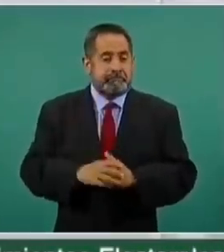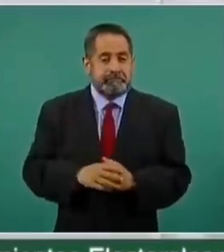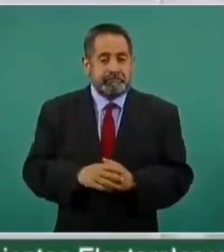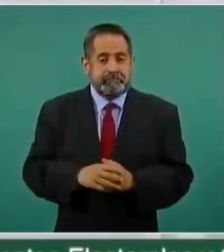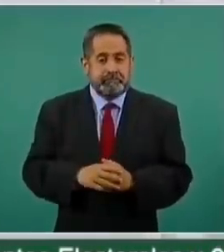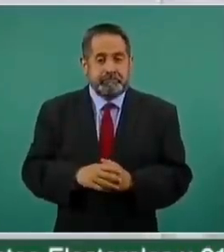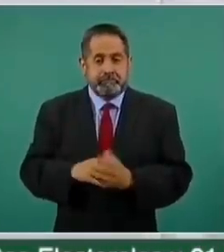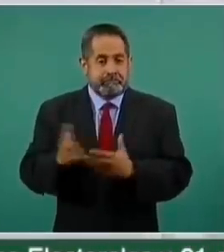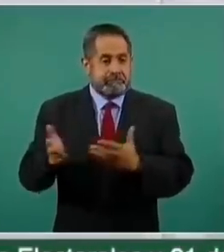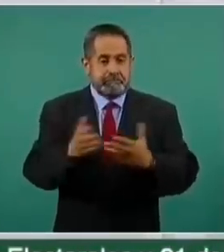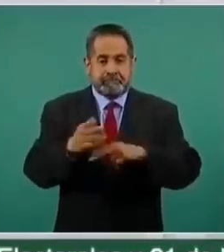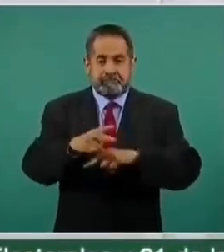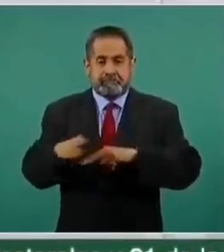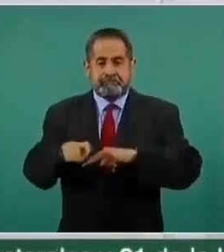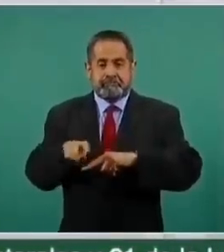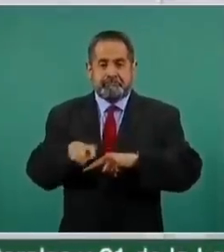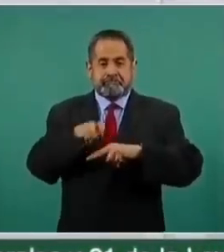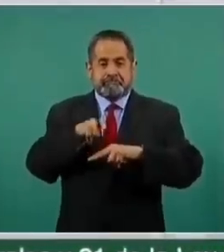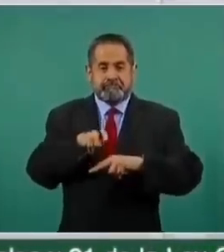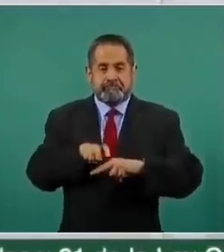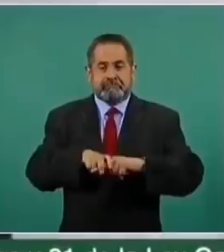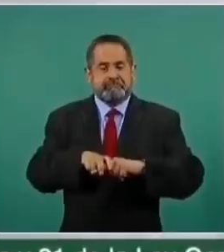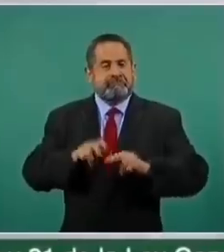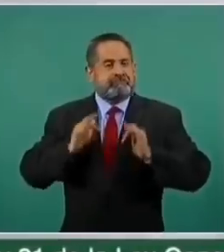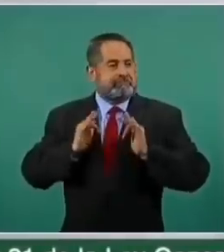se sienten, se acomoden,